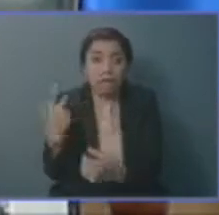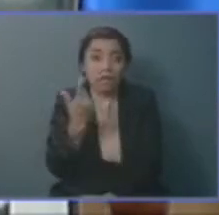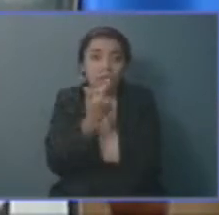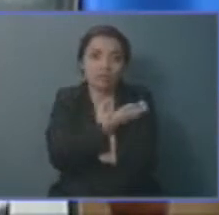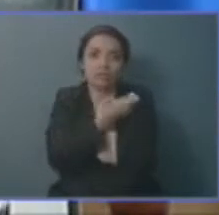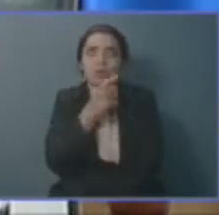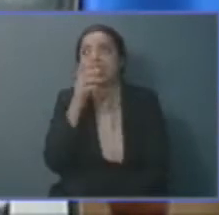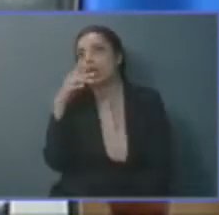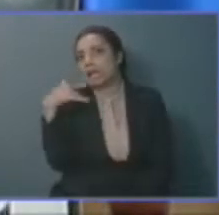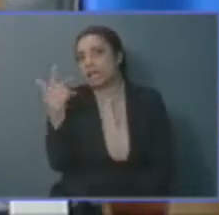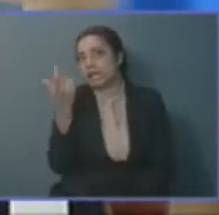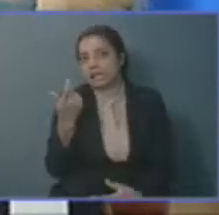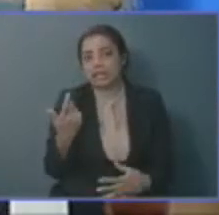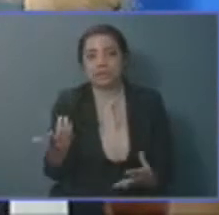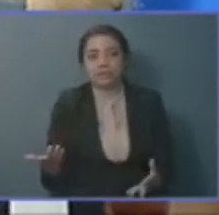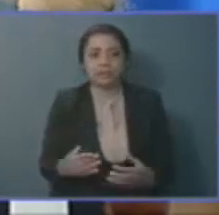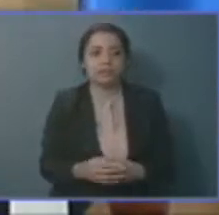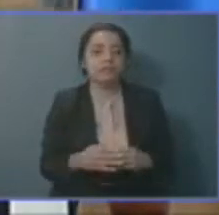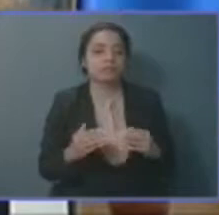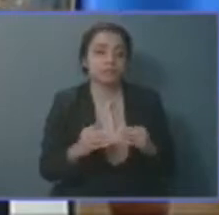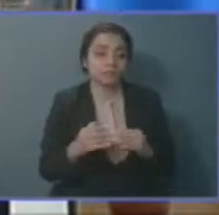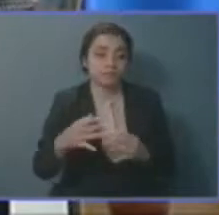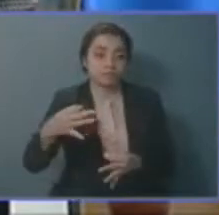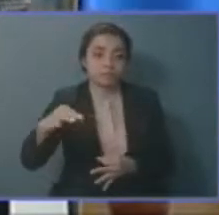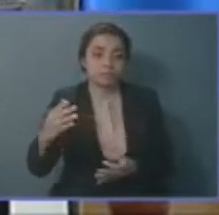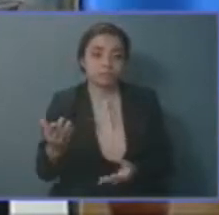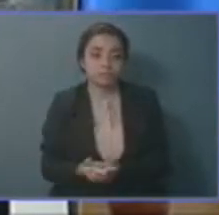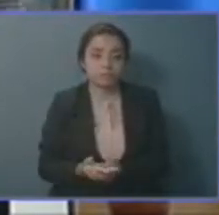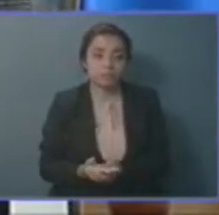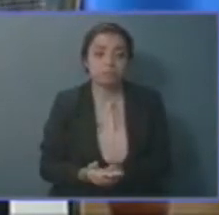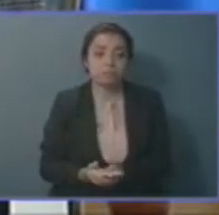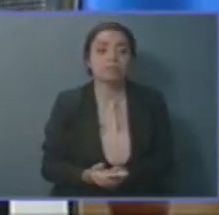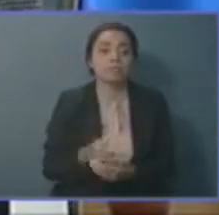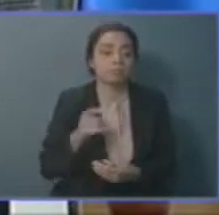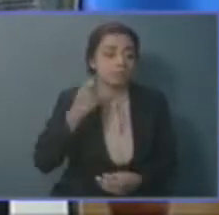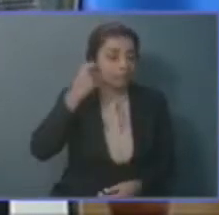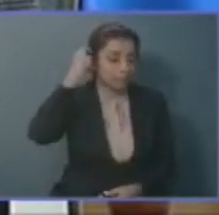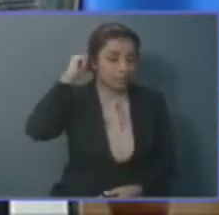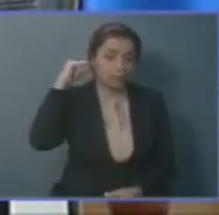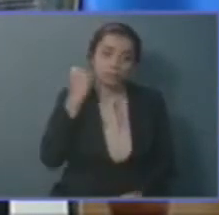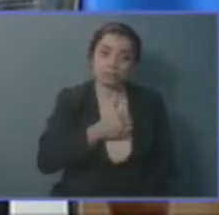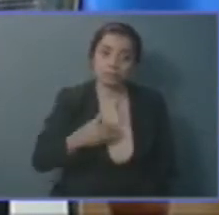Significa entonces que, según el documento que nos mandó el presidente Bukele ayer,